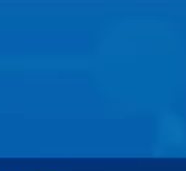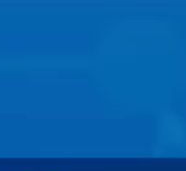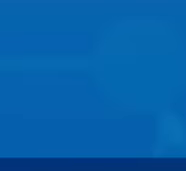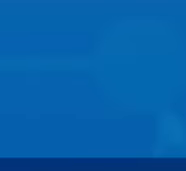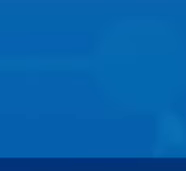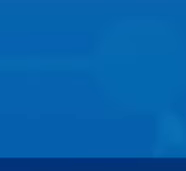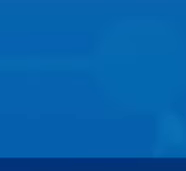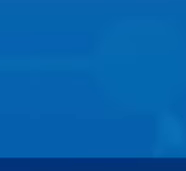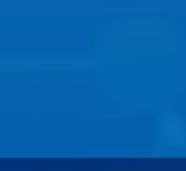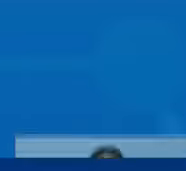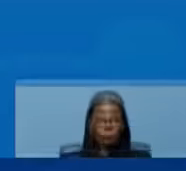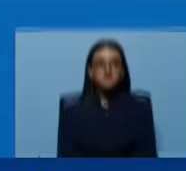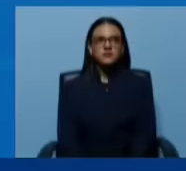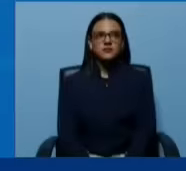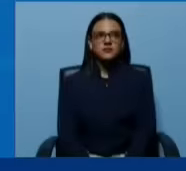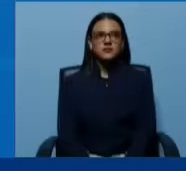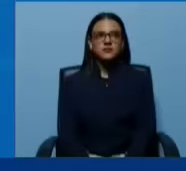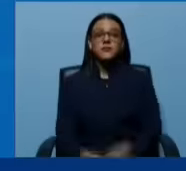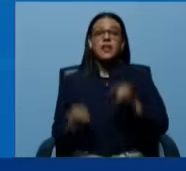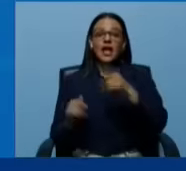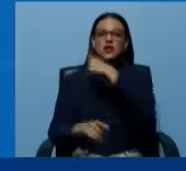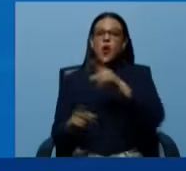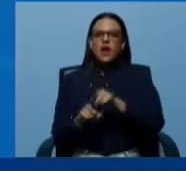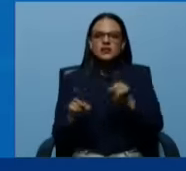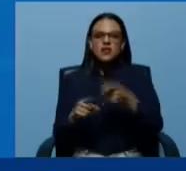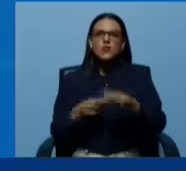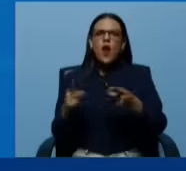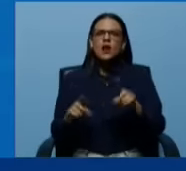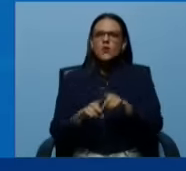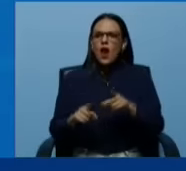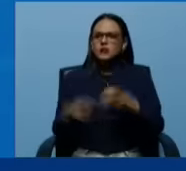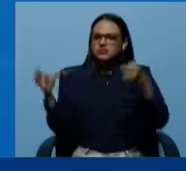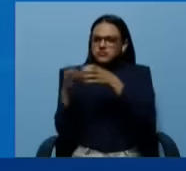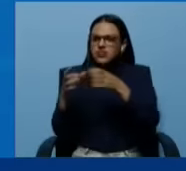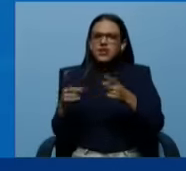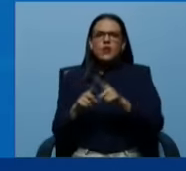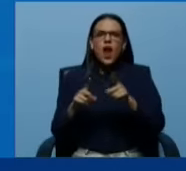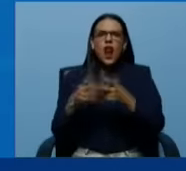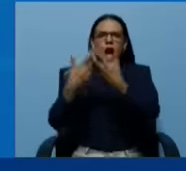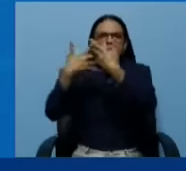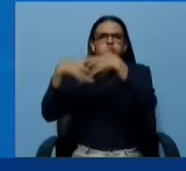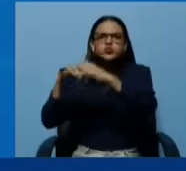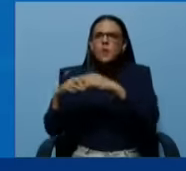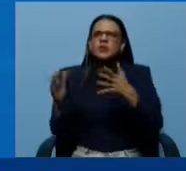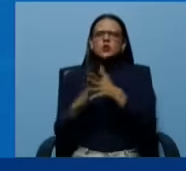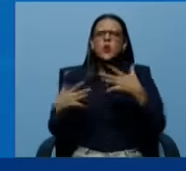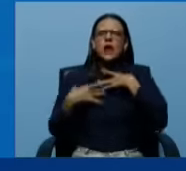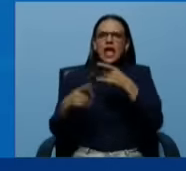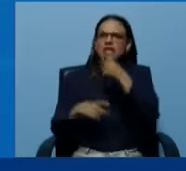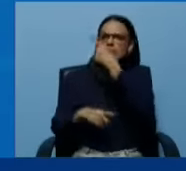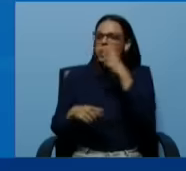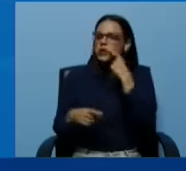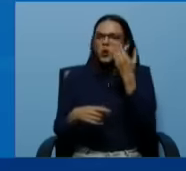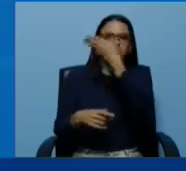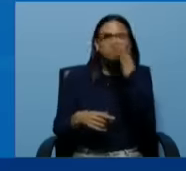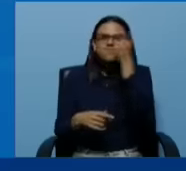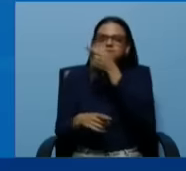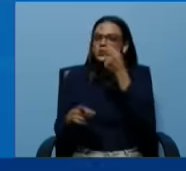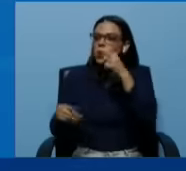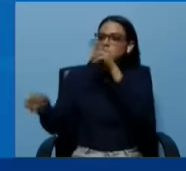La derecha se une de manera automática por sus intereses y además porque tienen un amo que los manda.